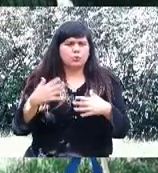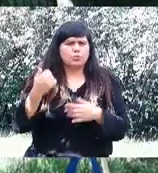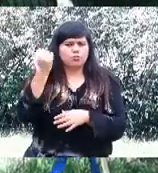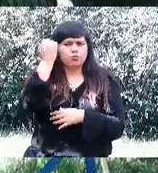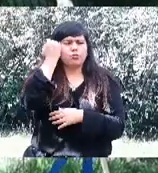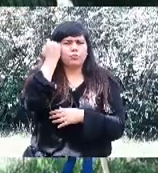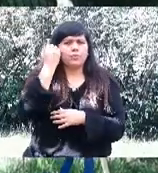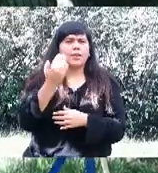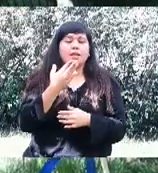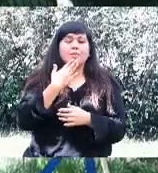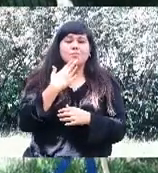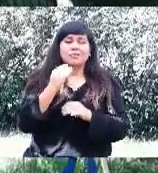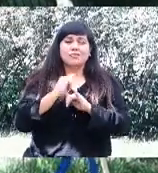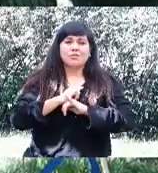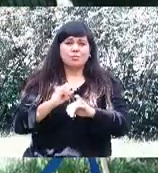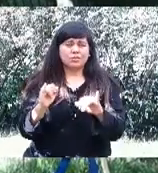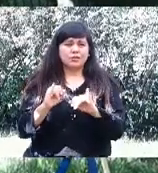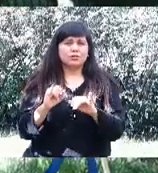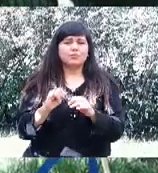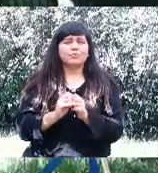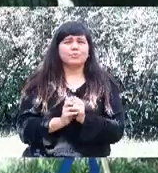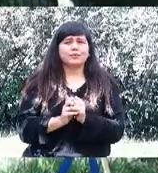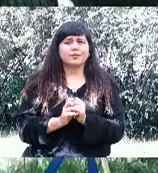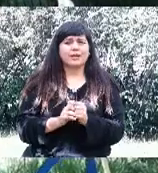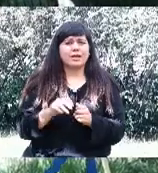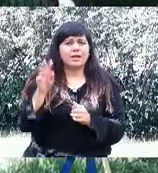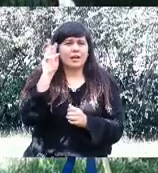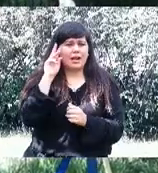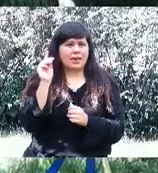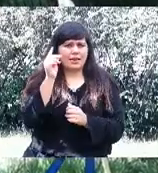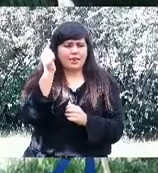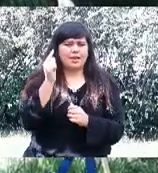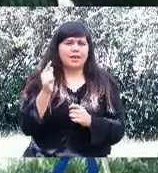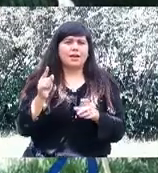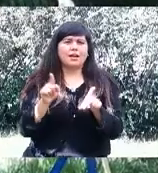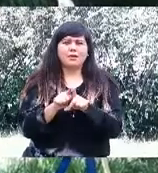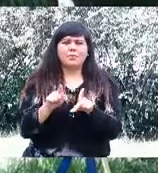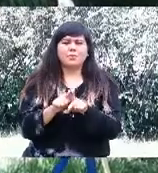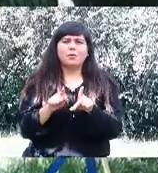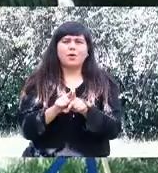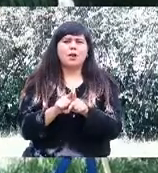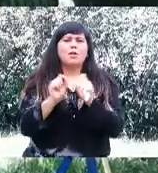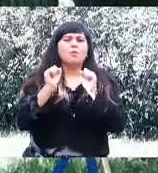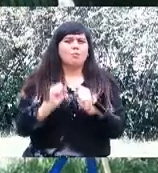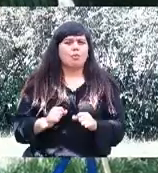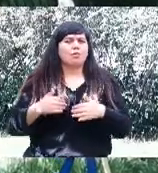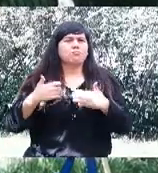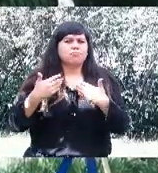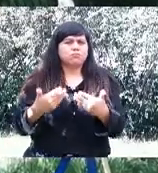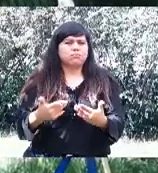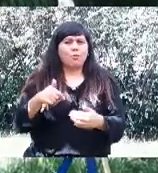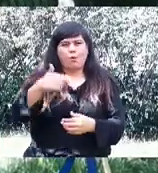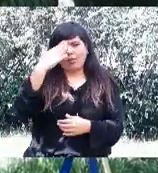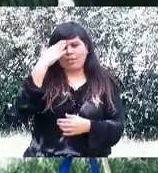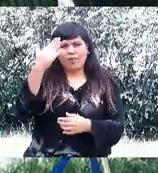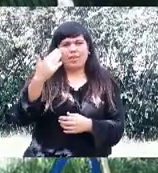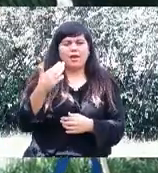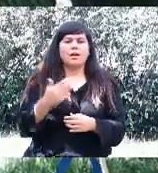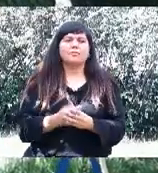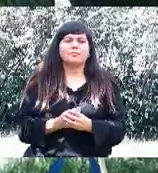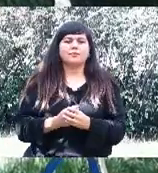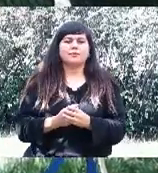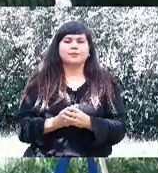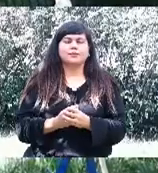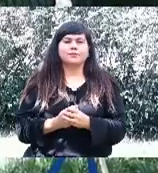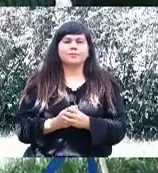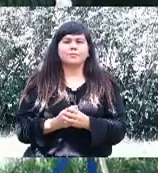claro como mensaje la La idea es que podamos claro poder transmitir en este día hacer las